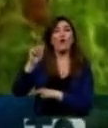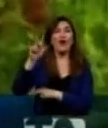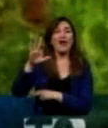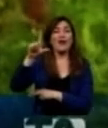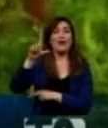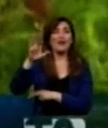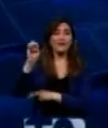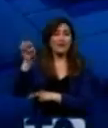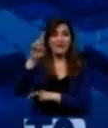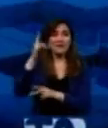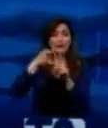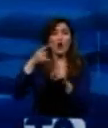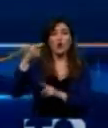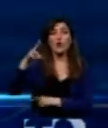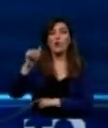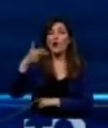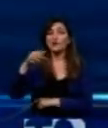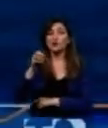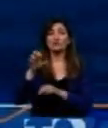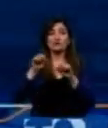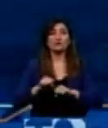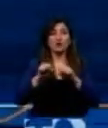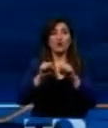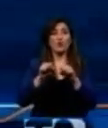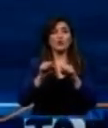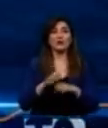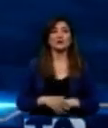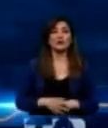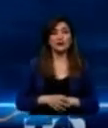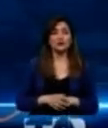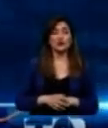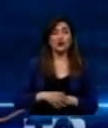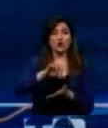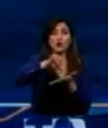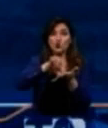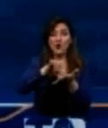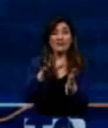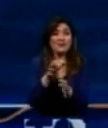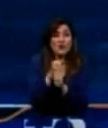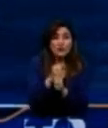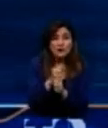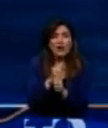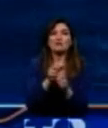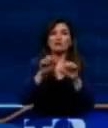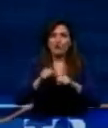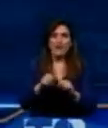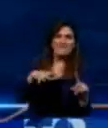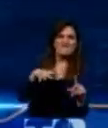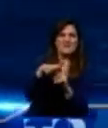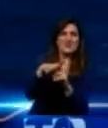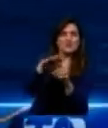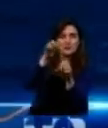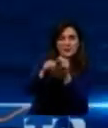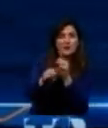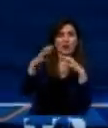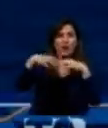alias Huacho, se le atribuye capacidad para desestabilizar las condiciones de seguridad en ámbitos